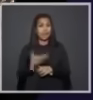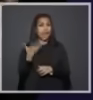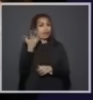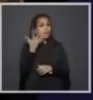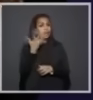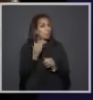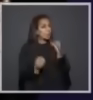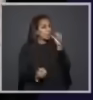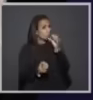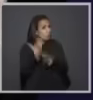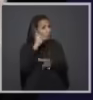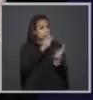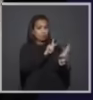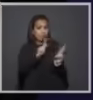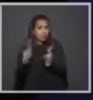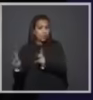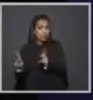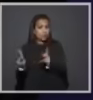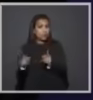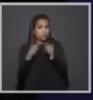proyectos de desarrollo